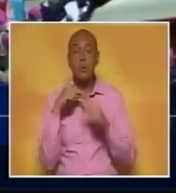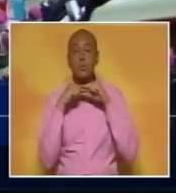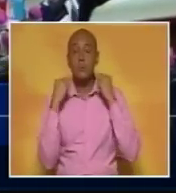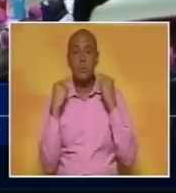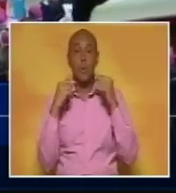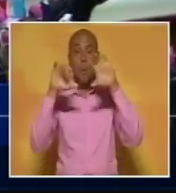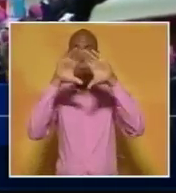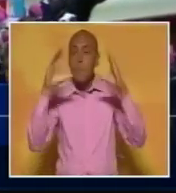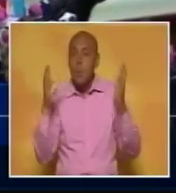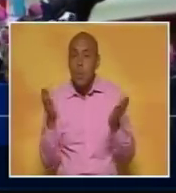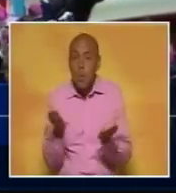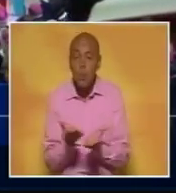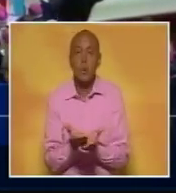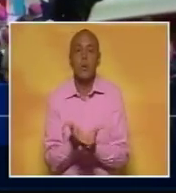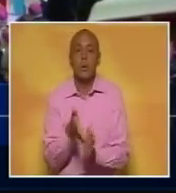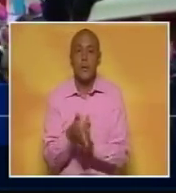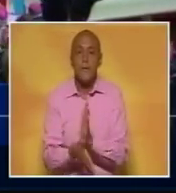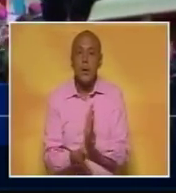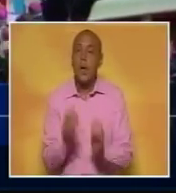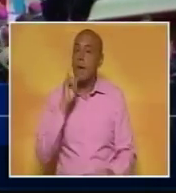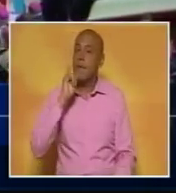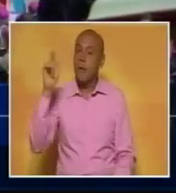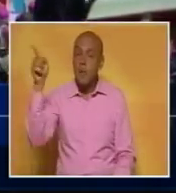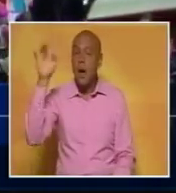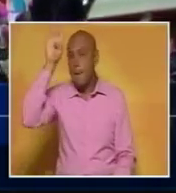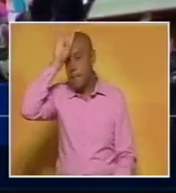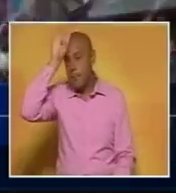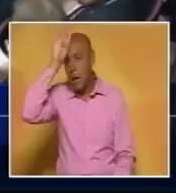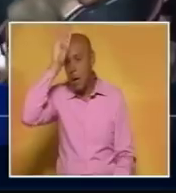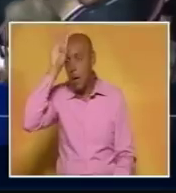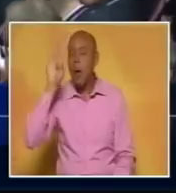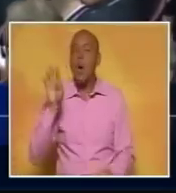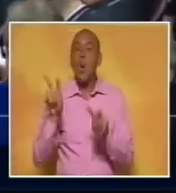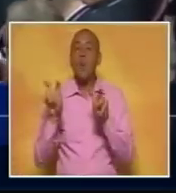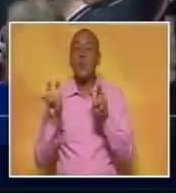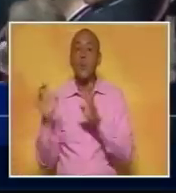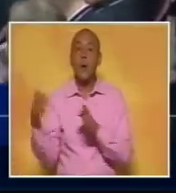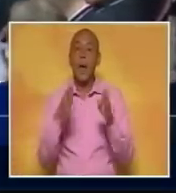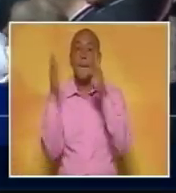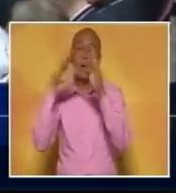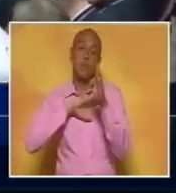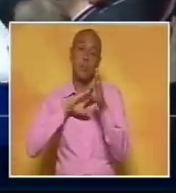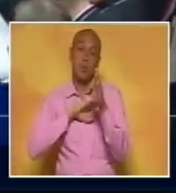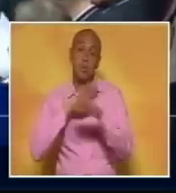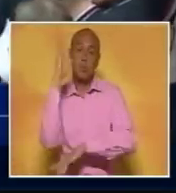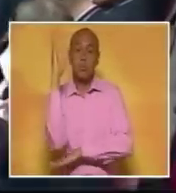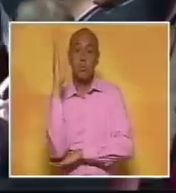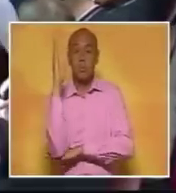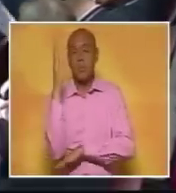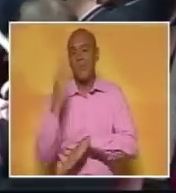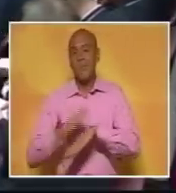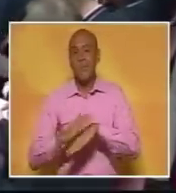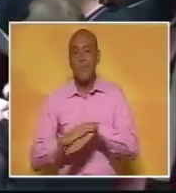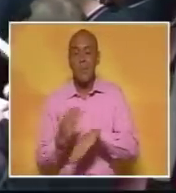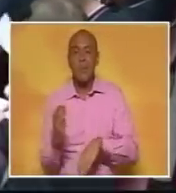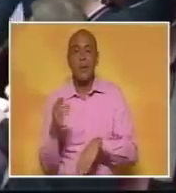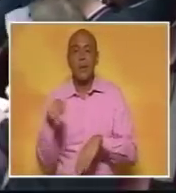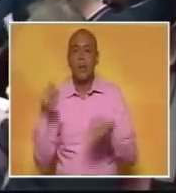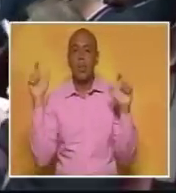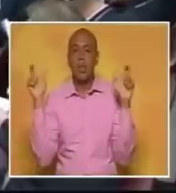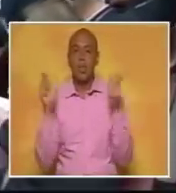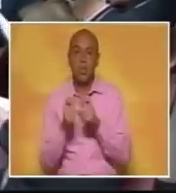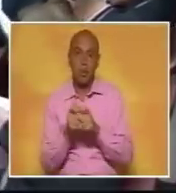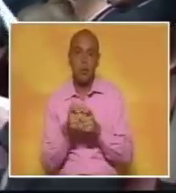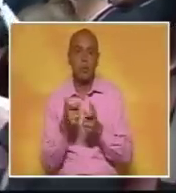mundo hablaron al Papa Francisco de nuevos caminos para la Iglesia Católica ante la necesidad por falta de religiosos en la